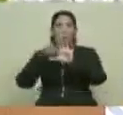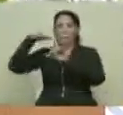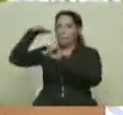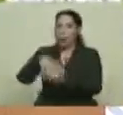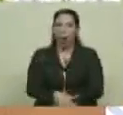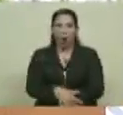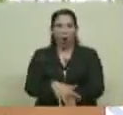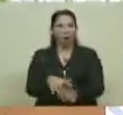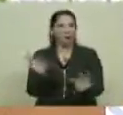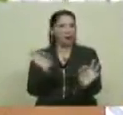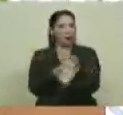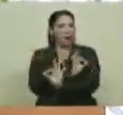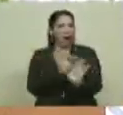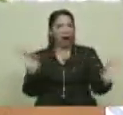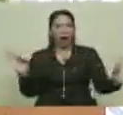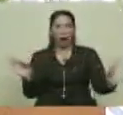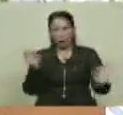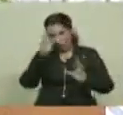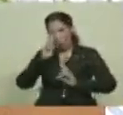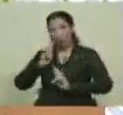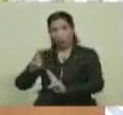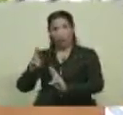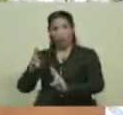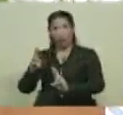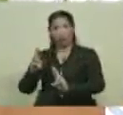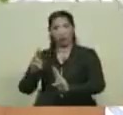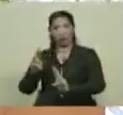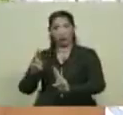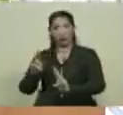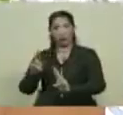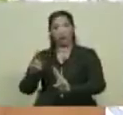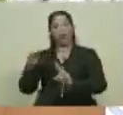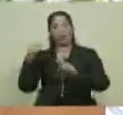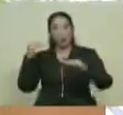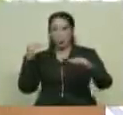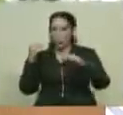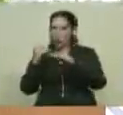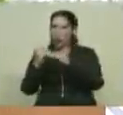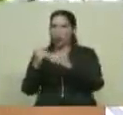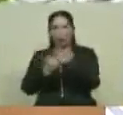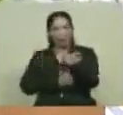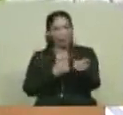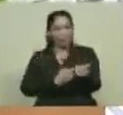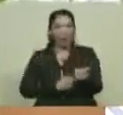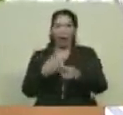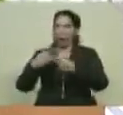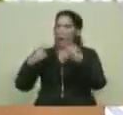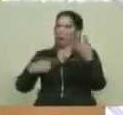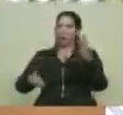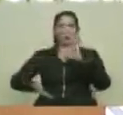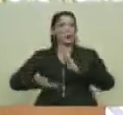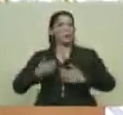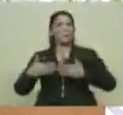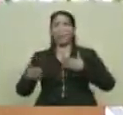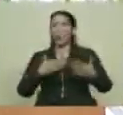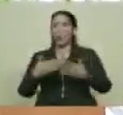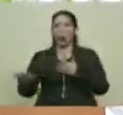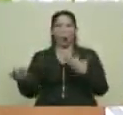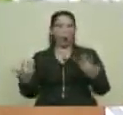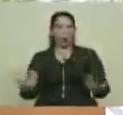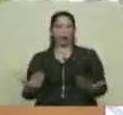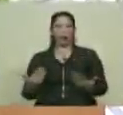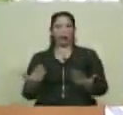ninguna figura. Al contrario, proclamamos la igualdad de los hermanos, vengan de donde vengan, estén donde